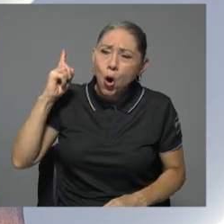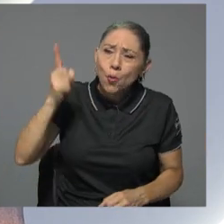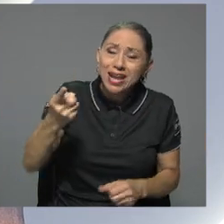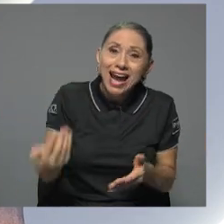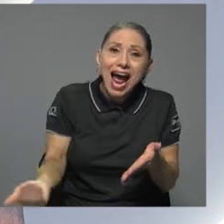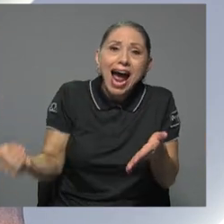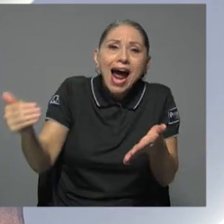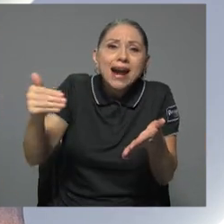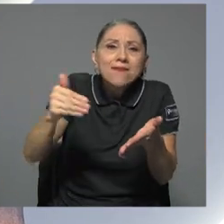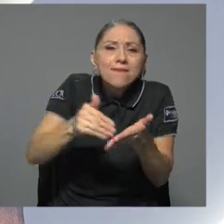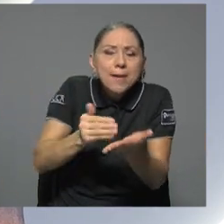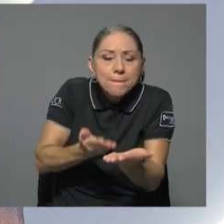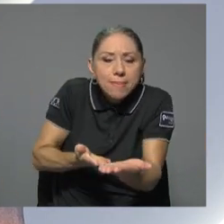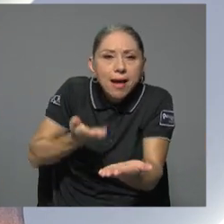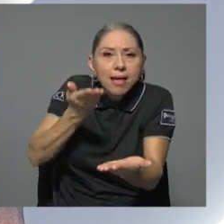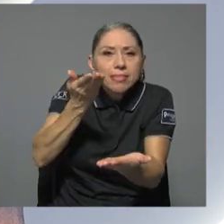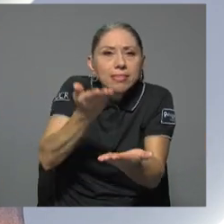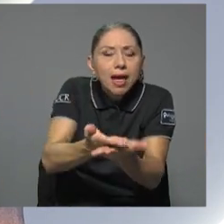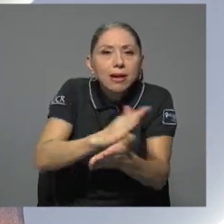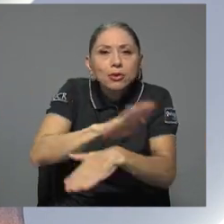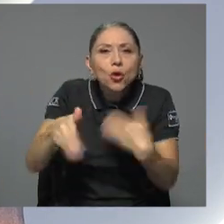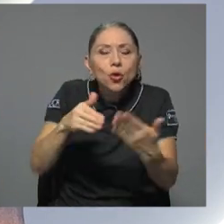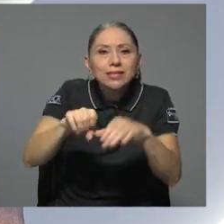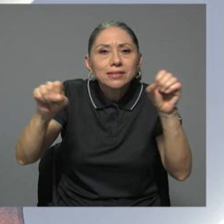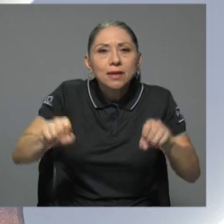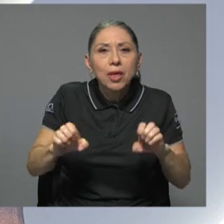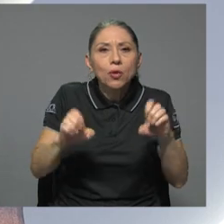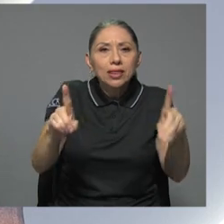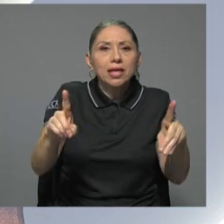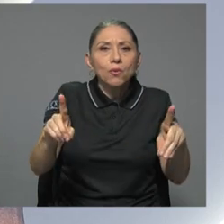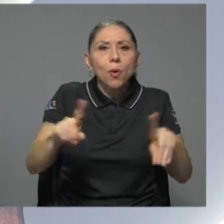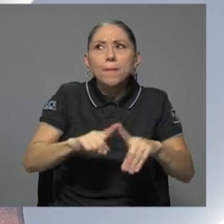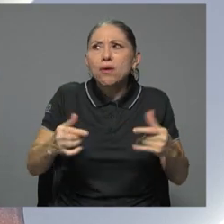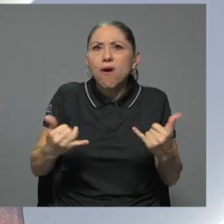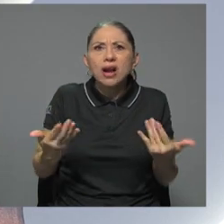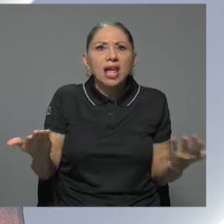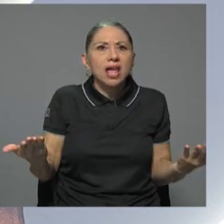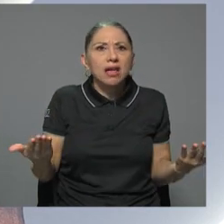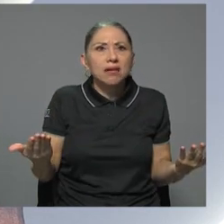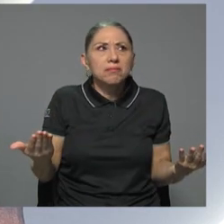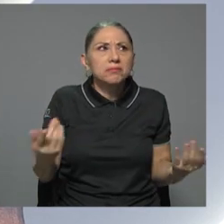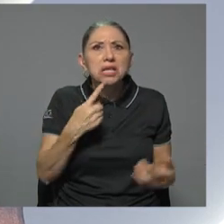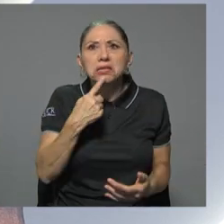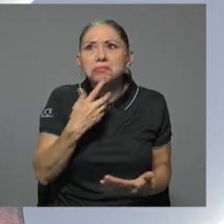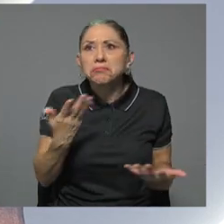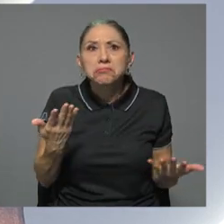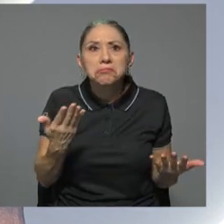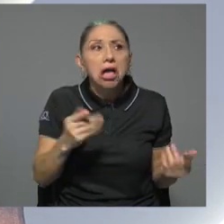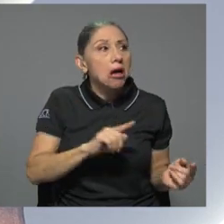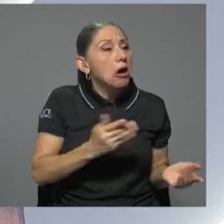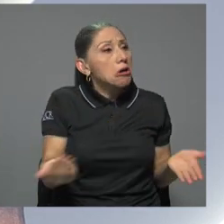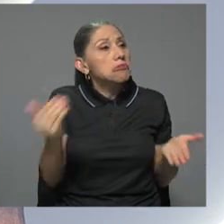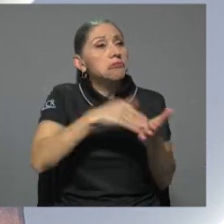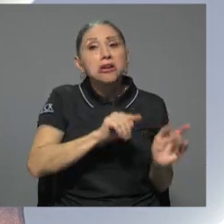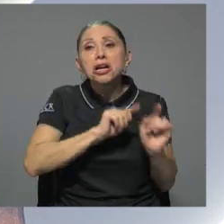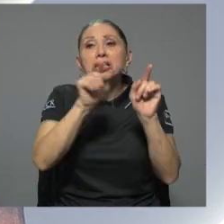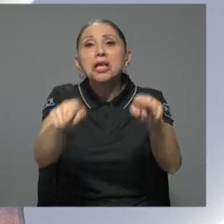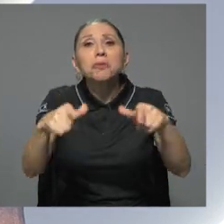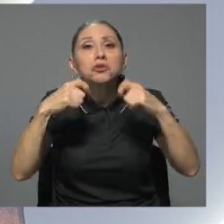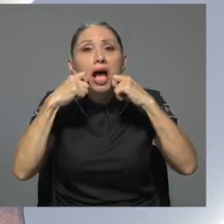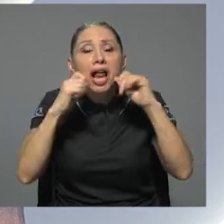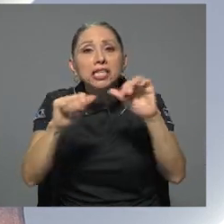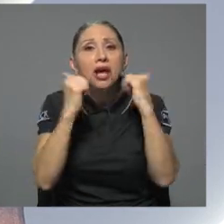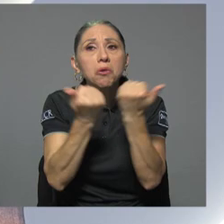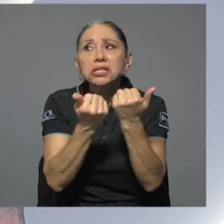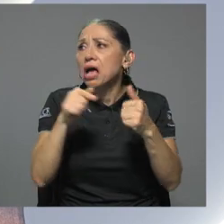educativo pero bueno básicamente lo que se está planteando es regresemos a las aulas aquí no pasaba nada todo sigue igual